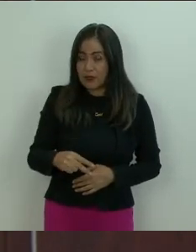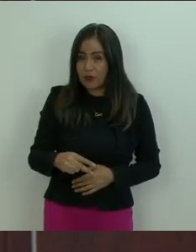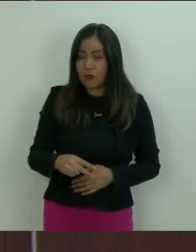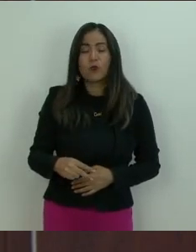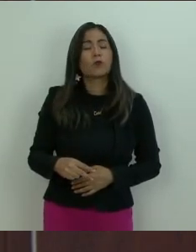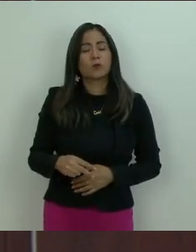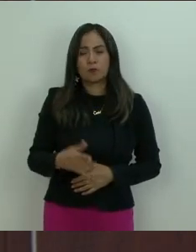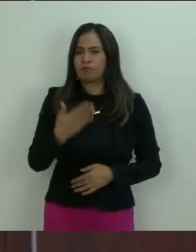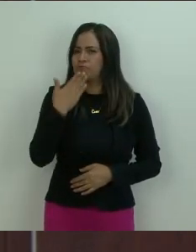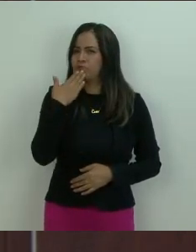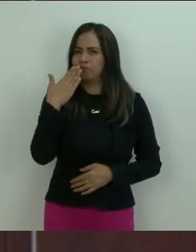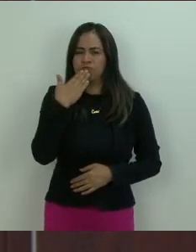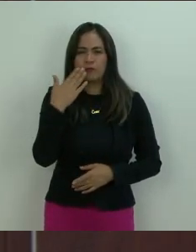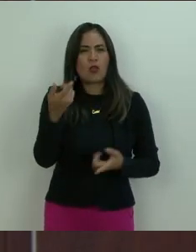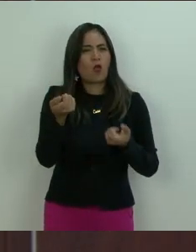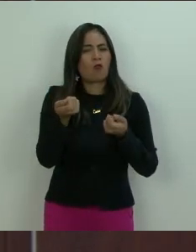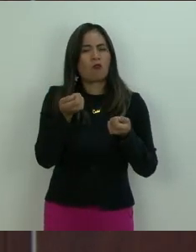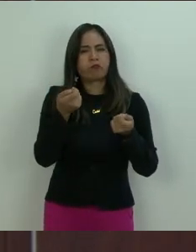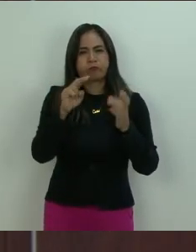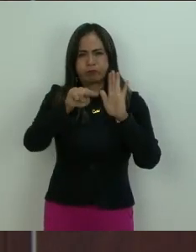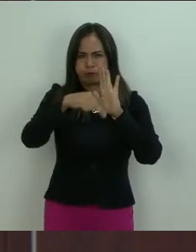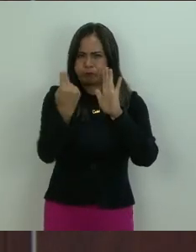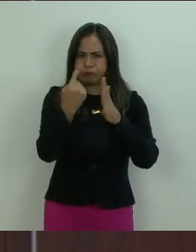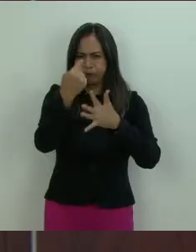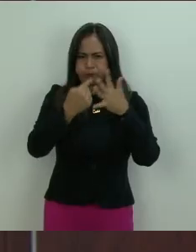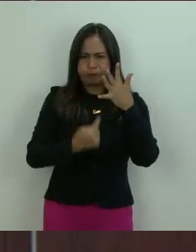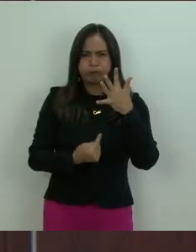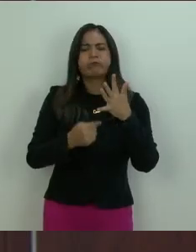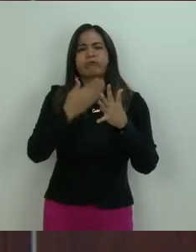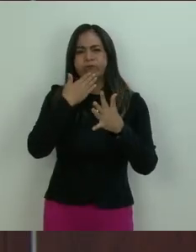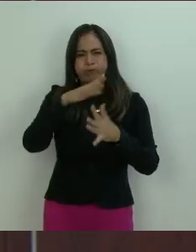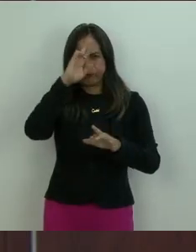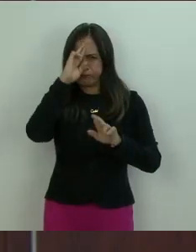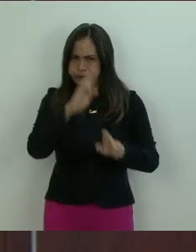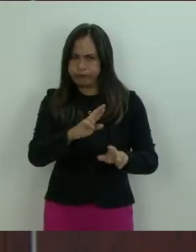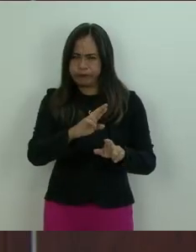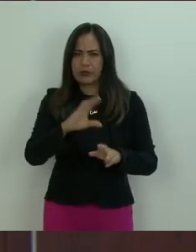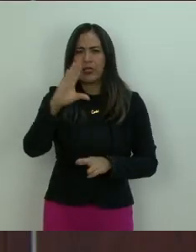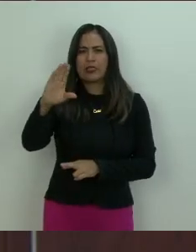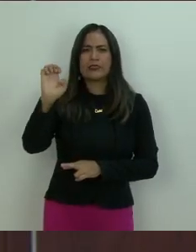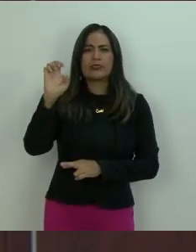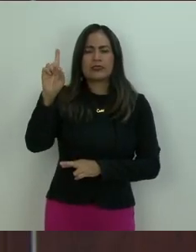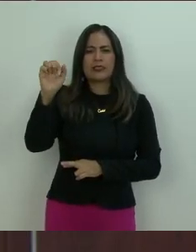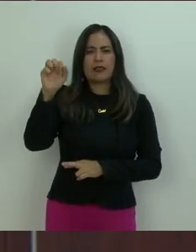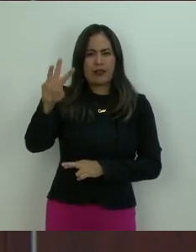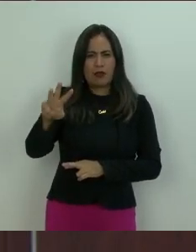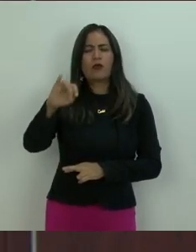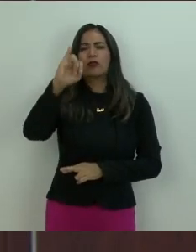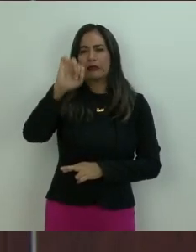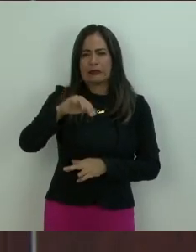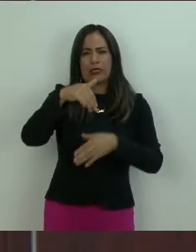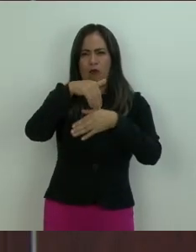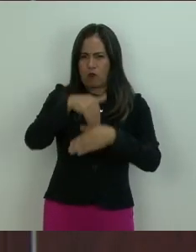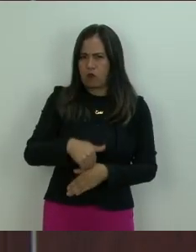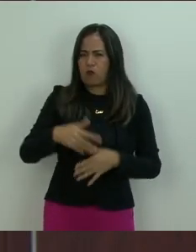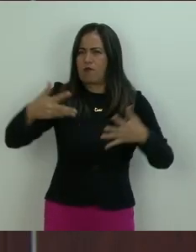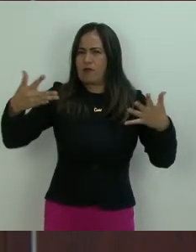en serio el control de convencionalidad. La CEDAW sí tiene una aplicación real